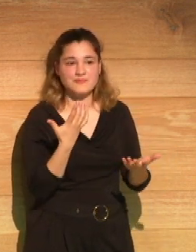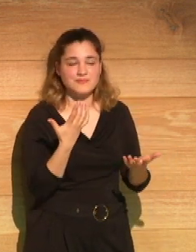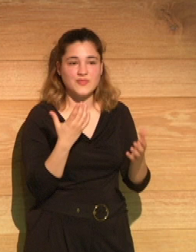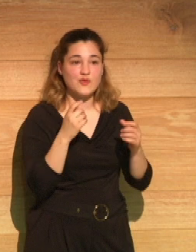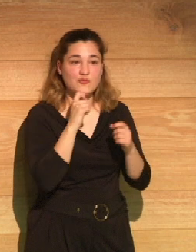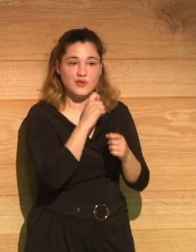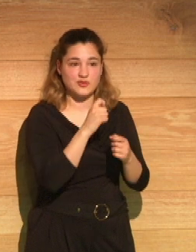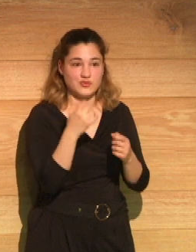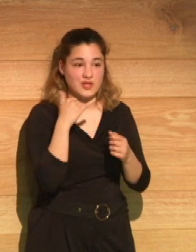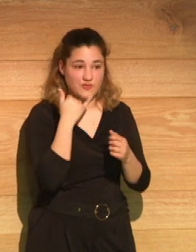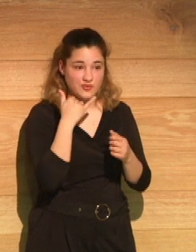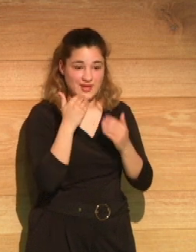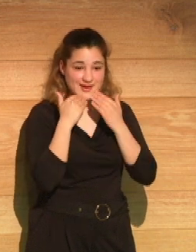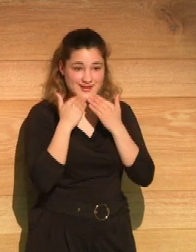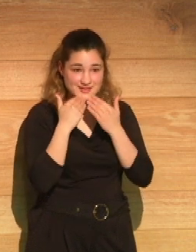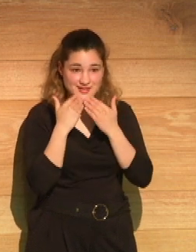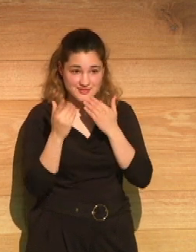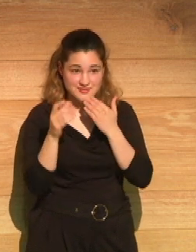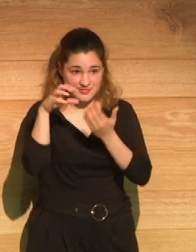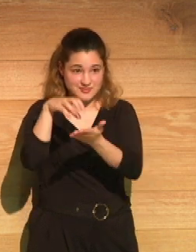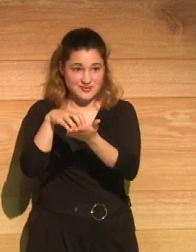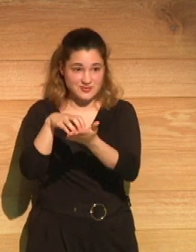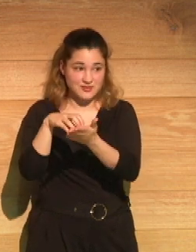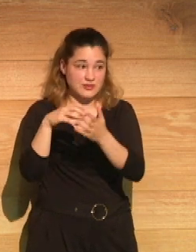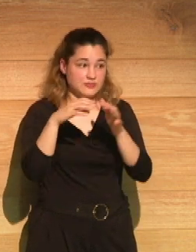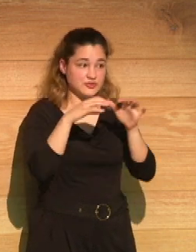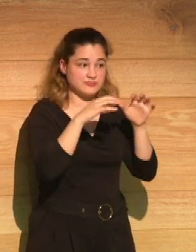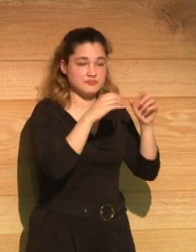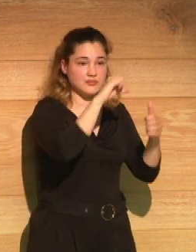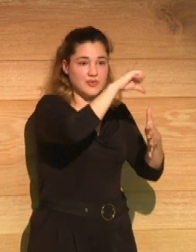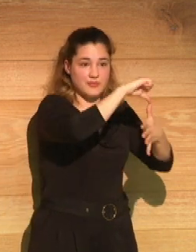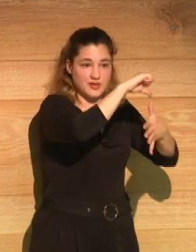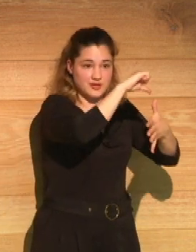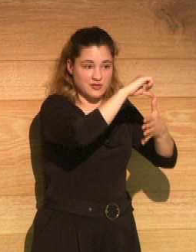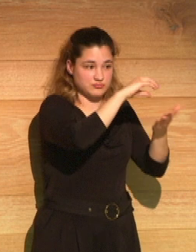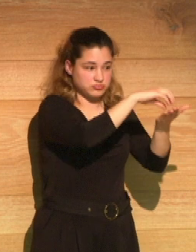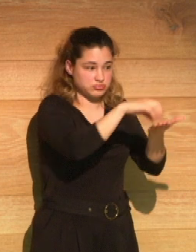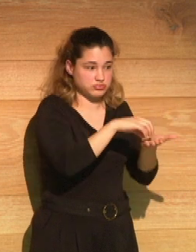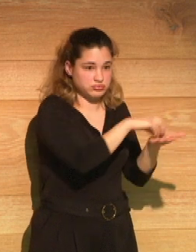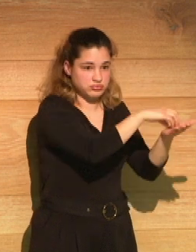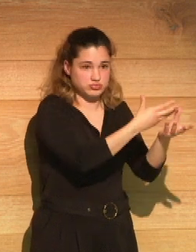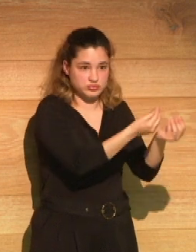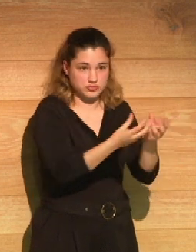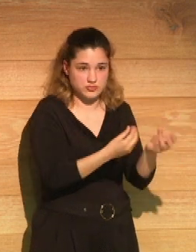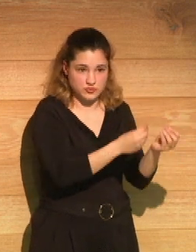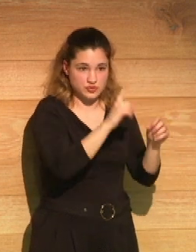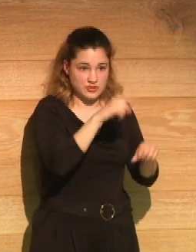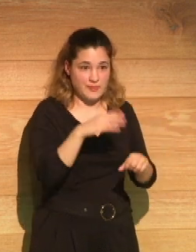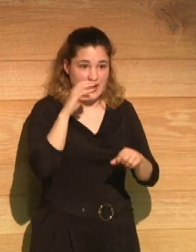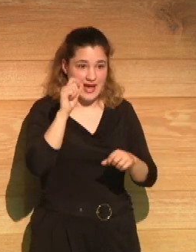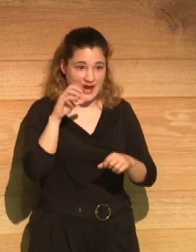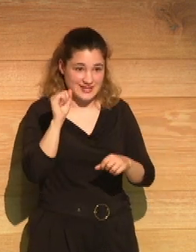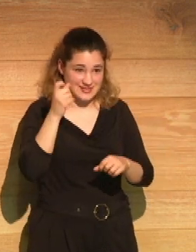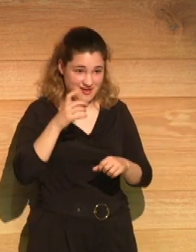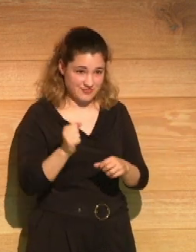Fundación Telefónica, toda la red de centros que tienen pues en América Latina, lo mismo con la Fundación Cultural La Caixa, no solo la red de centros